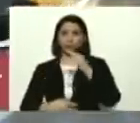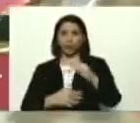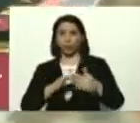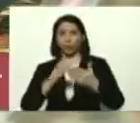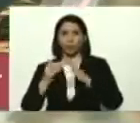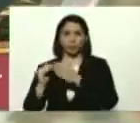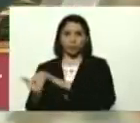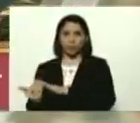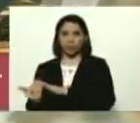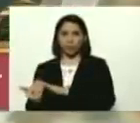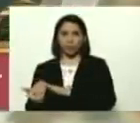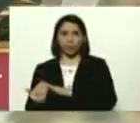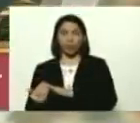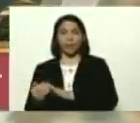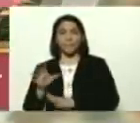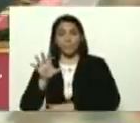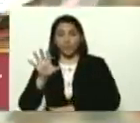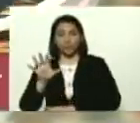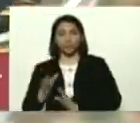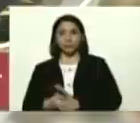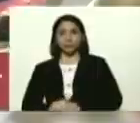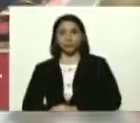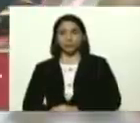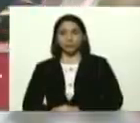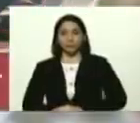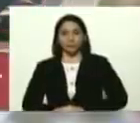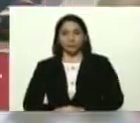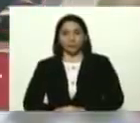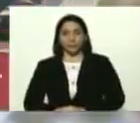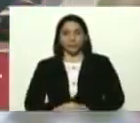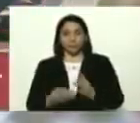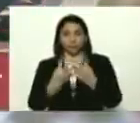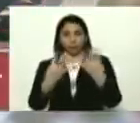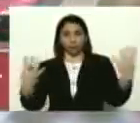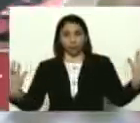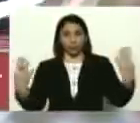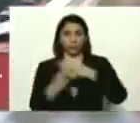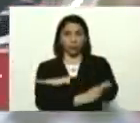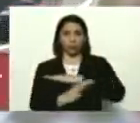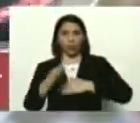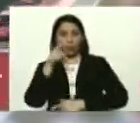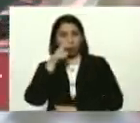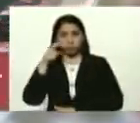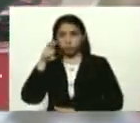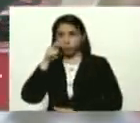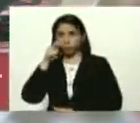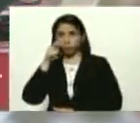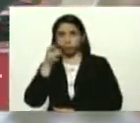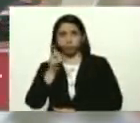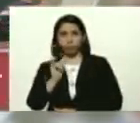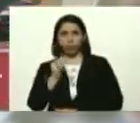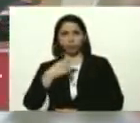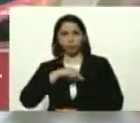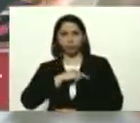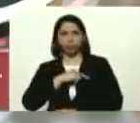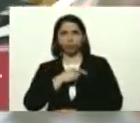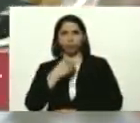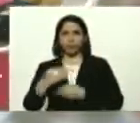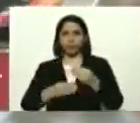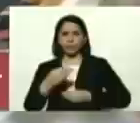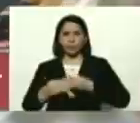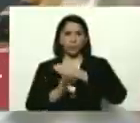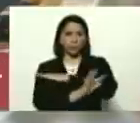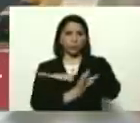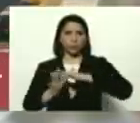comunitaria. Y luego está el país, ese cordón sanitario, ese cerco sanitario que establecimos en la